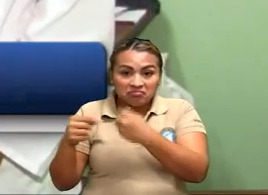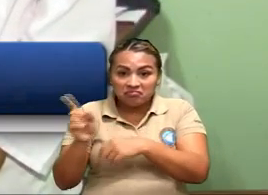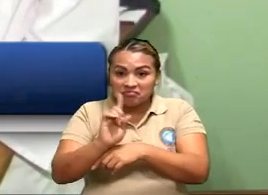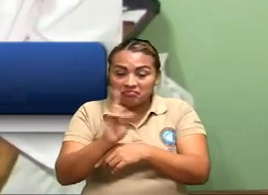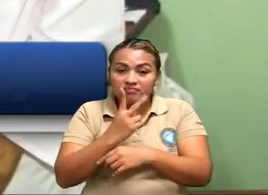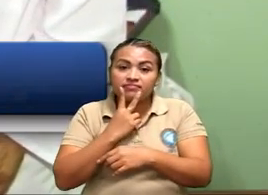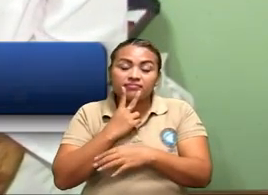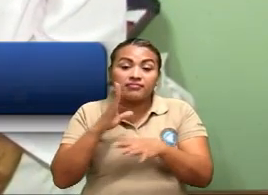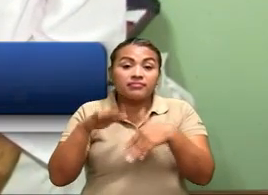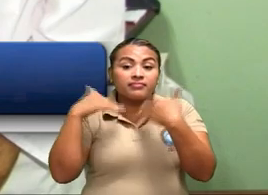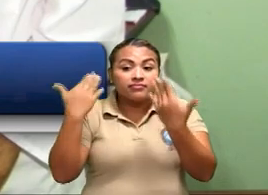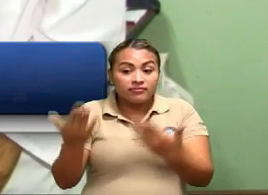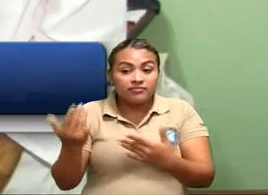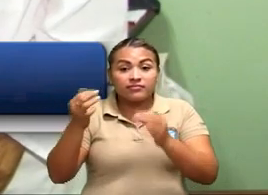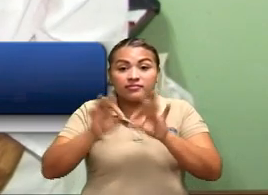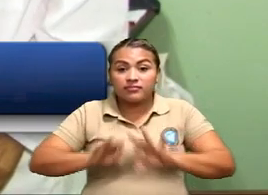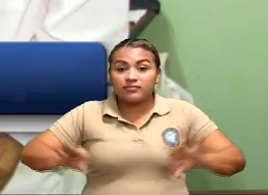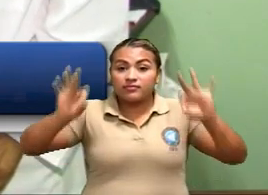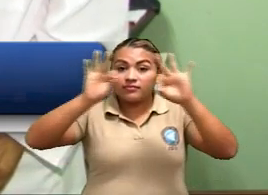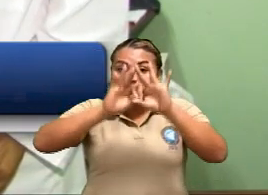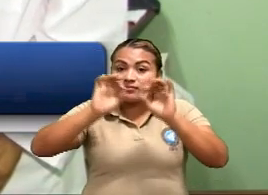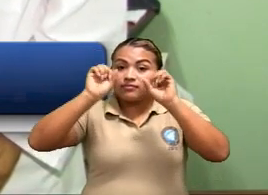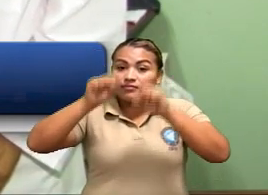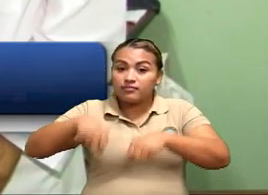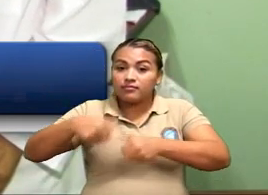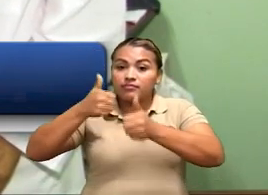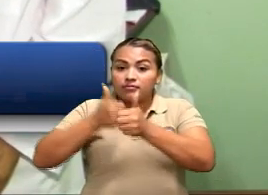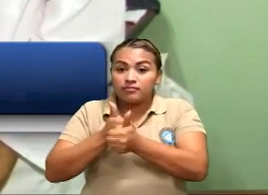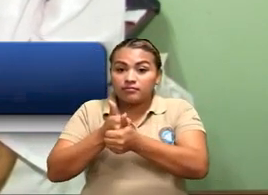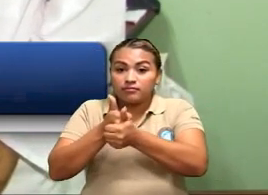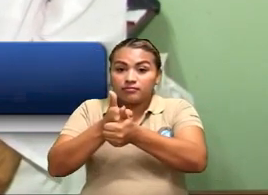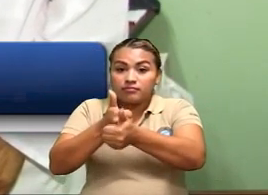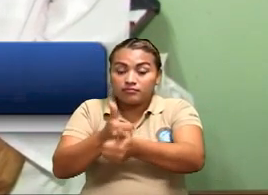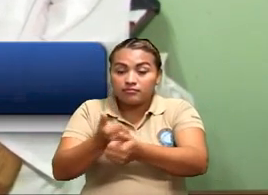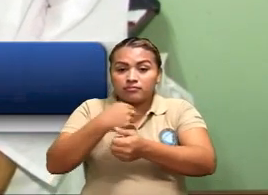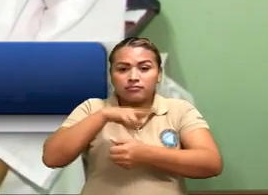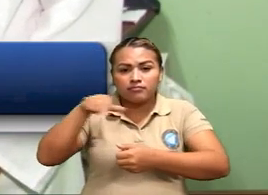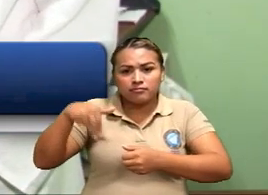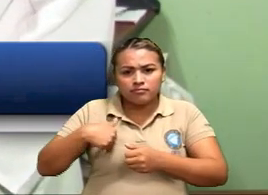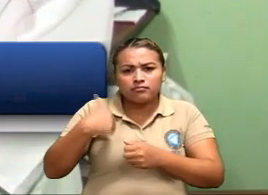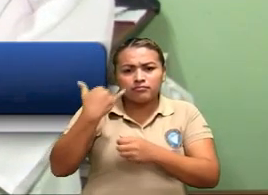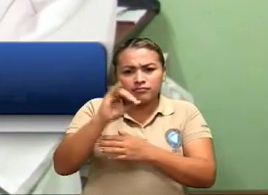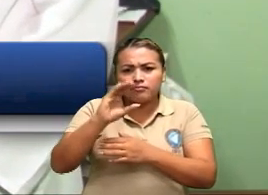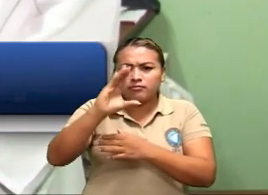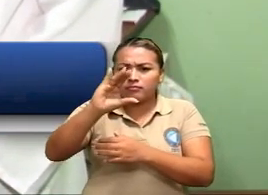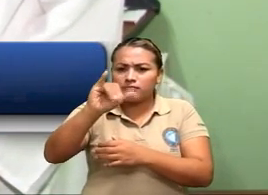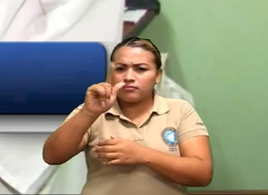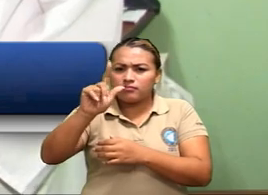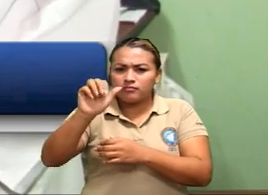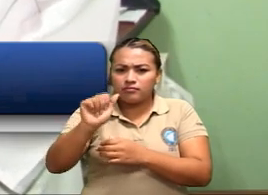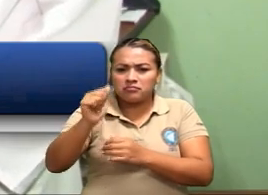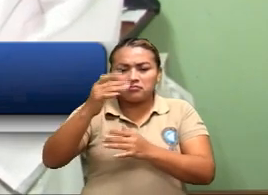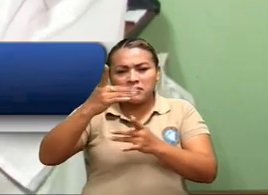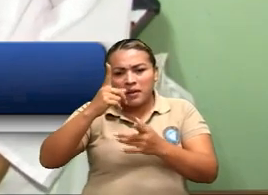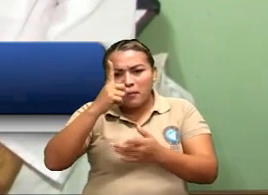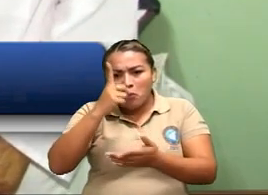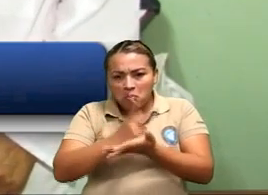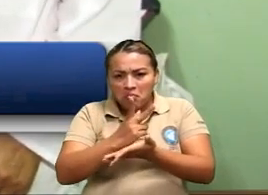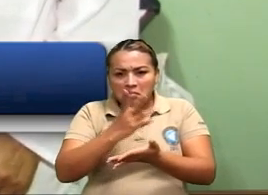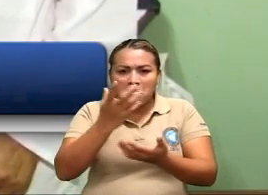casa porque vamos a los diferentes puestos. Le damos cita, nosotros le damos seguimiento, le damos cita cada mes o cada